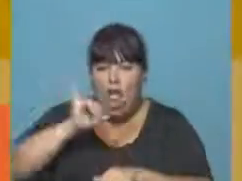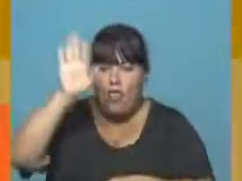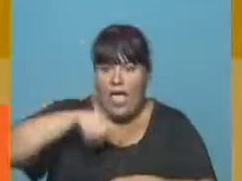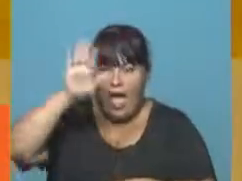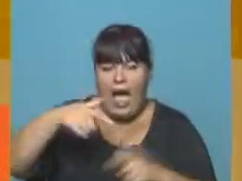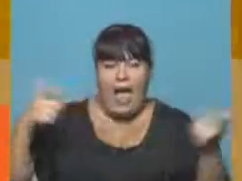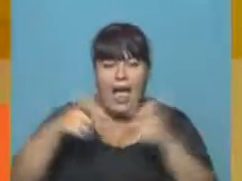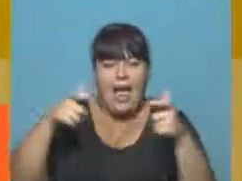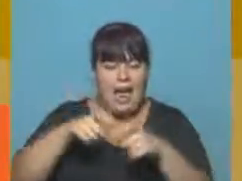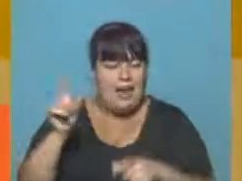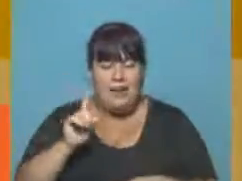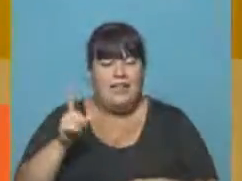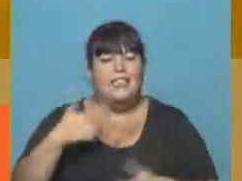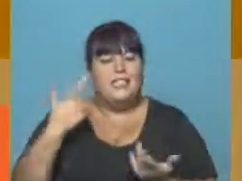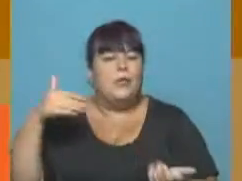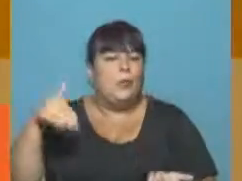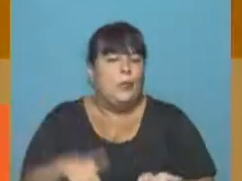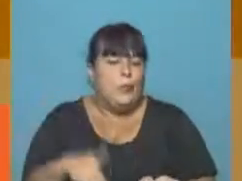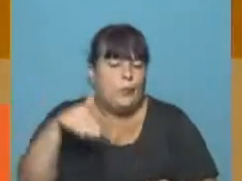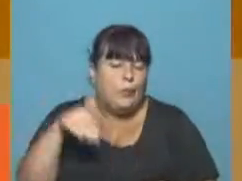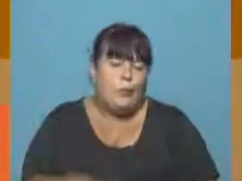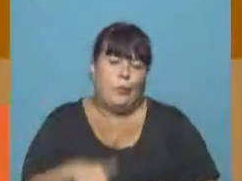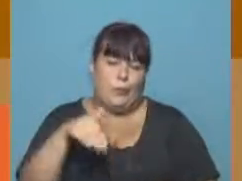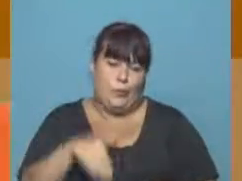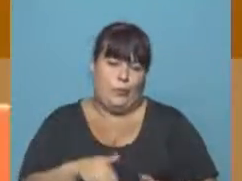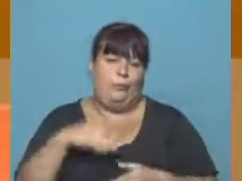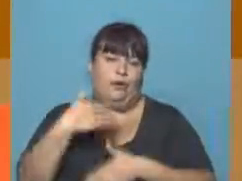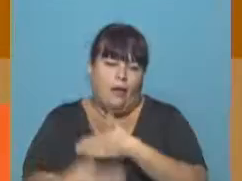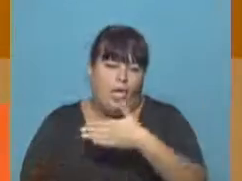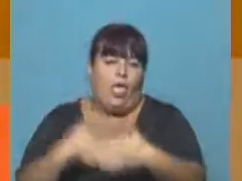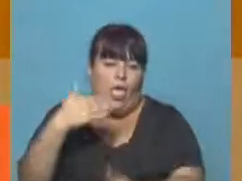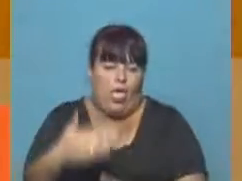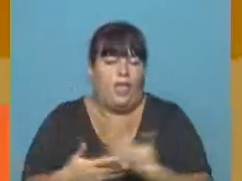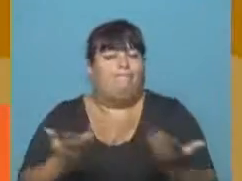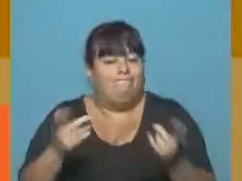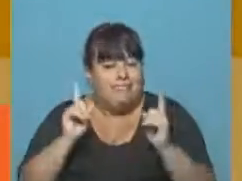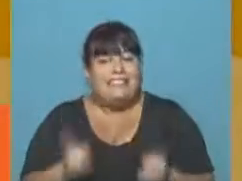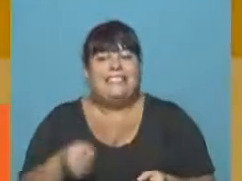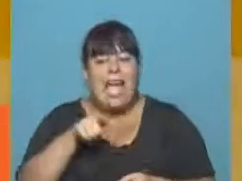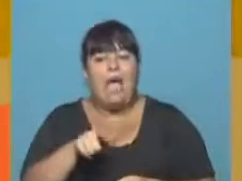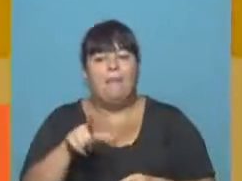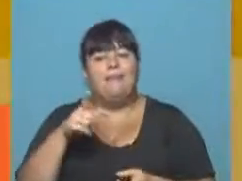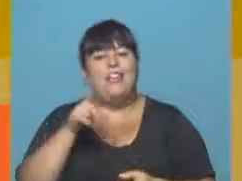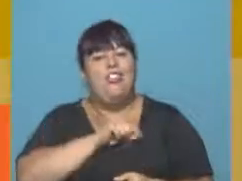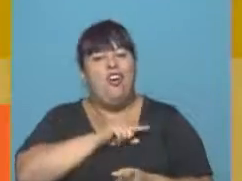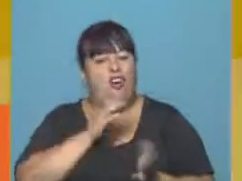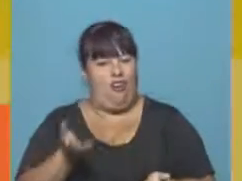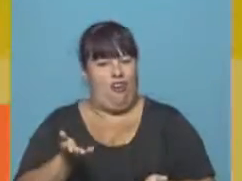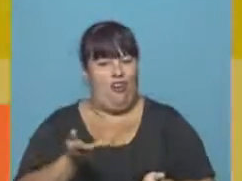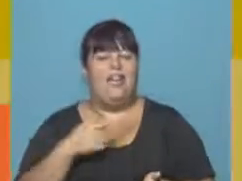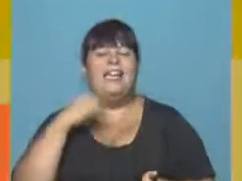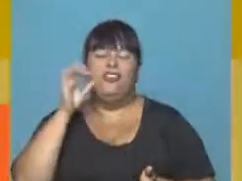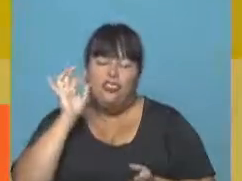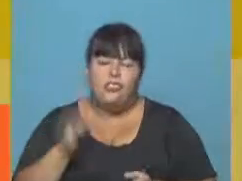a audiencias y es muy lerdo, muy lento el camino. Con lo cual también ahí se hace un daño muy grande. Si bien tenemos